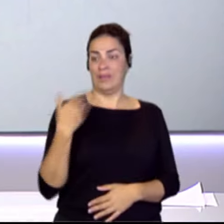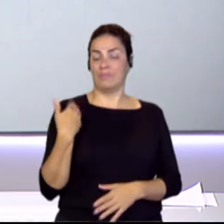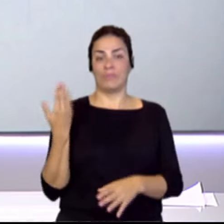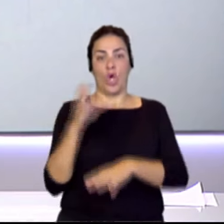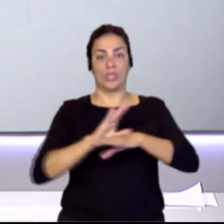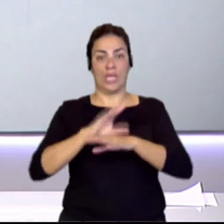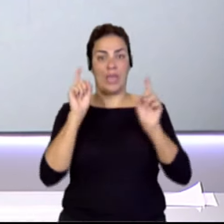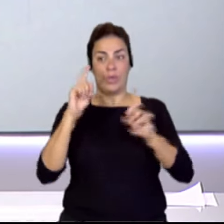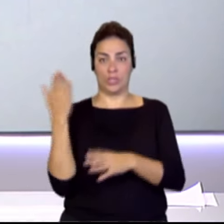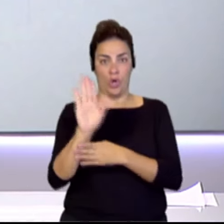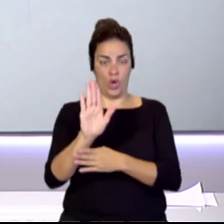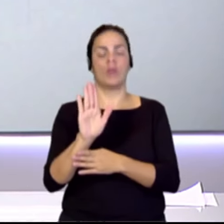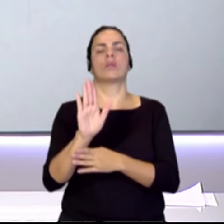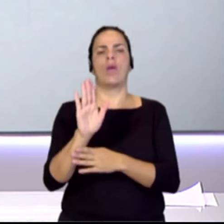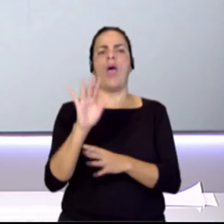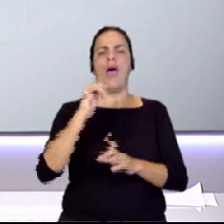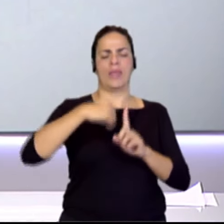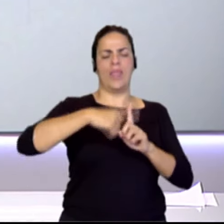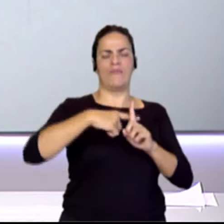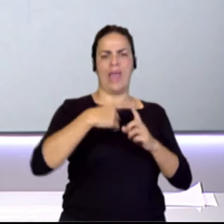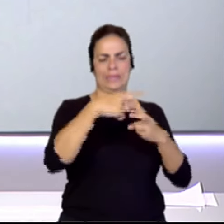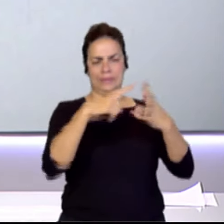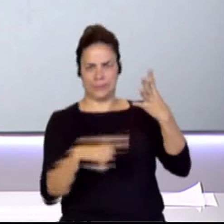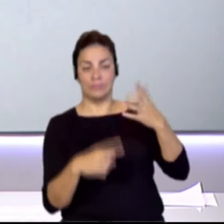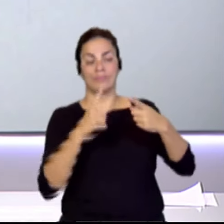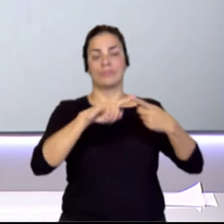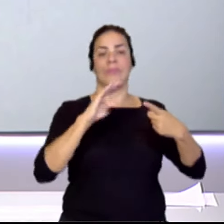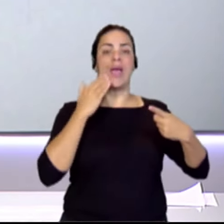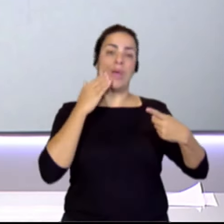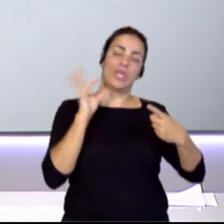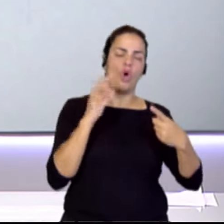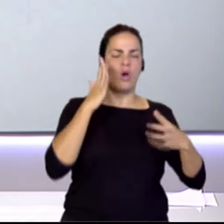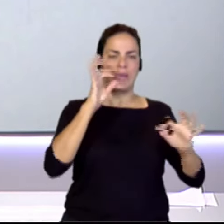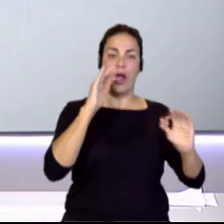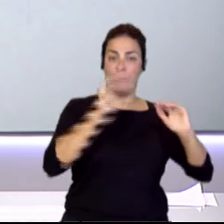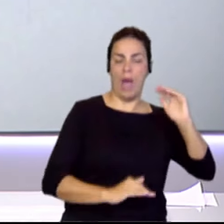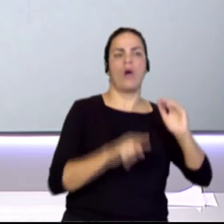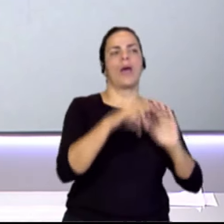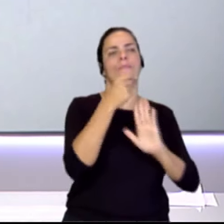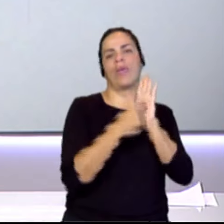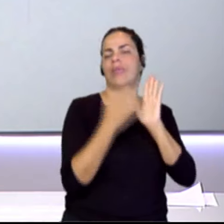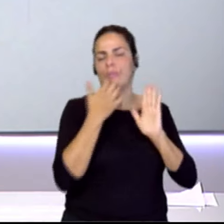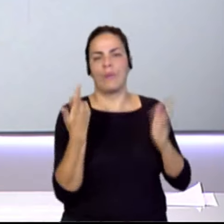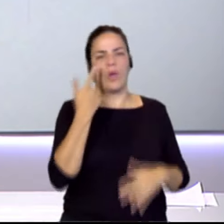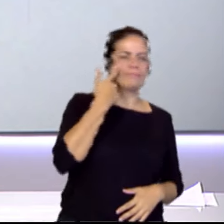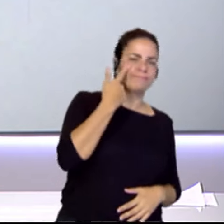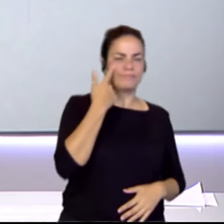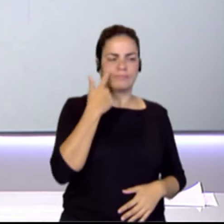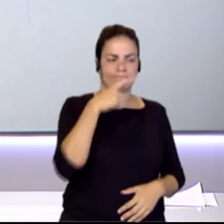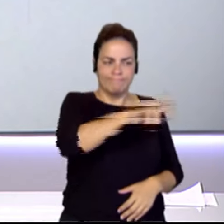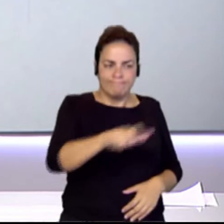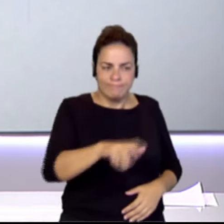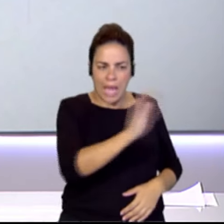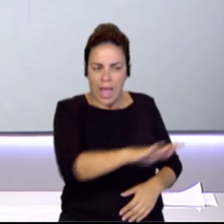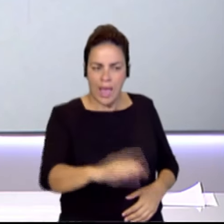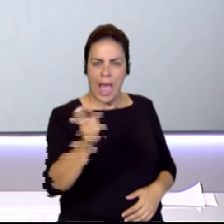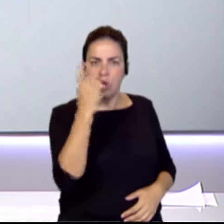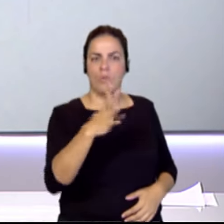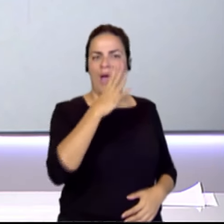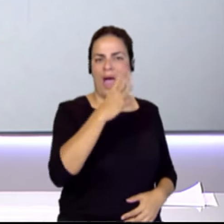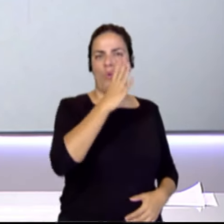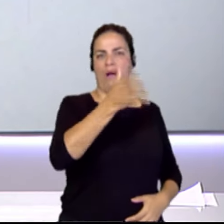Educación se establecen varios niveles En el amarillo de riesgo bajo se van a tomar medidas como vigilar la hidratación de los alumnos